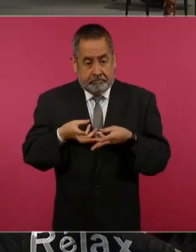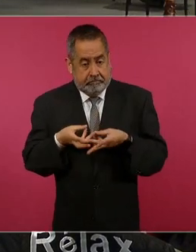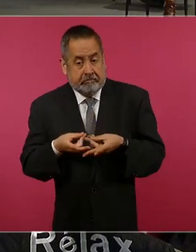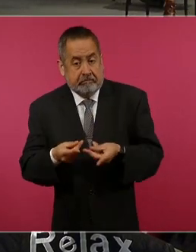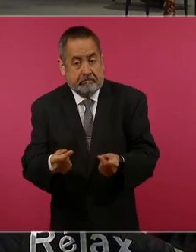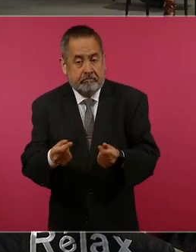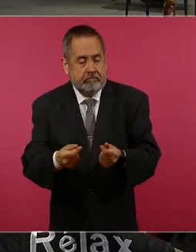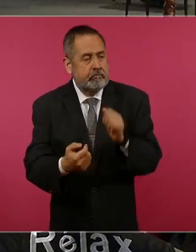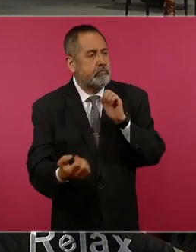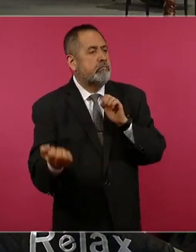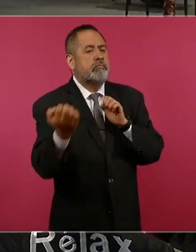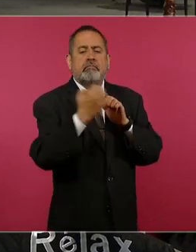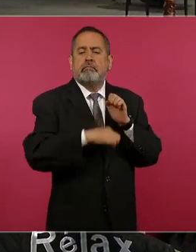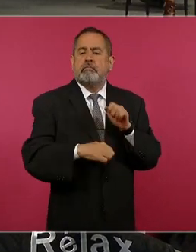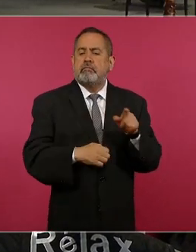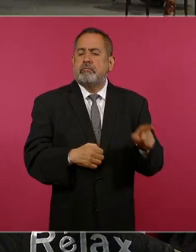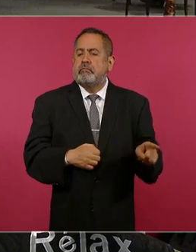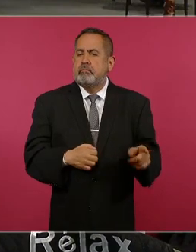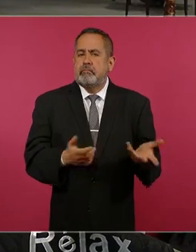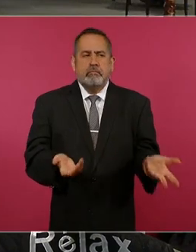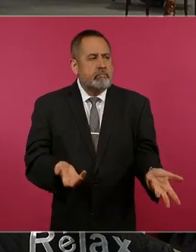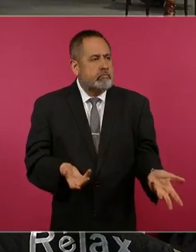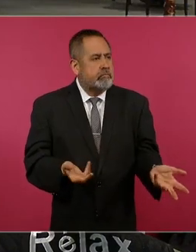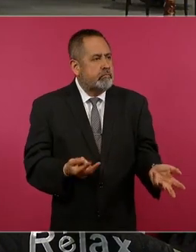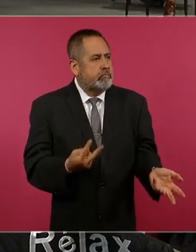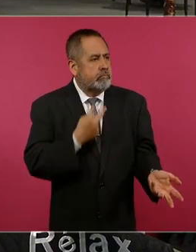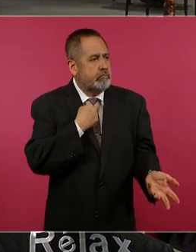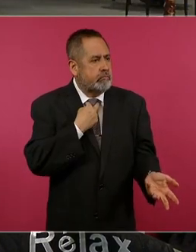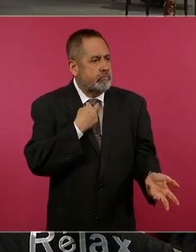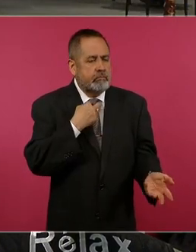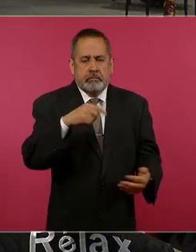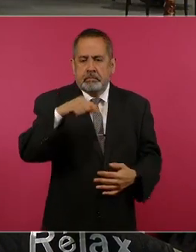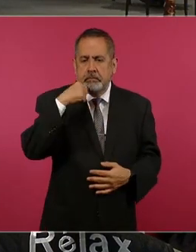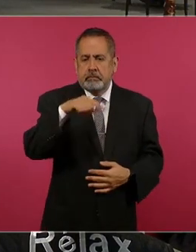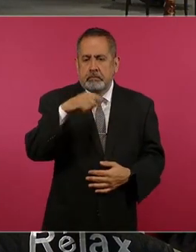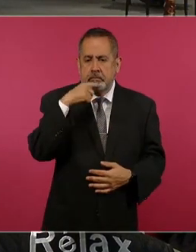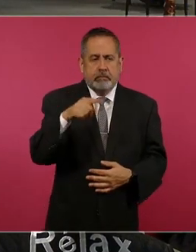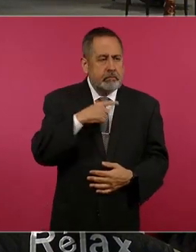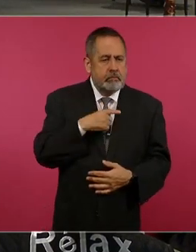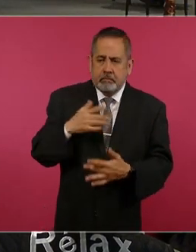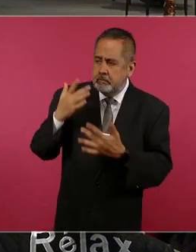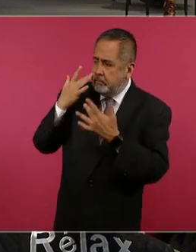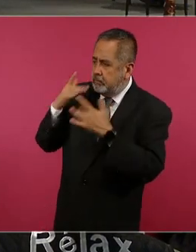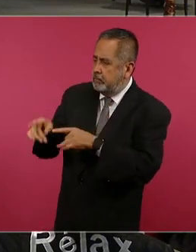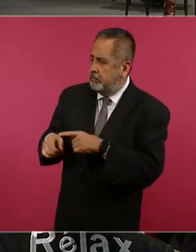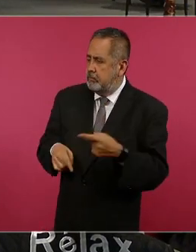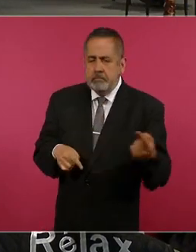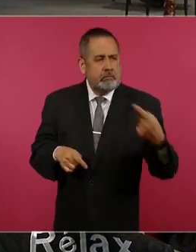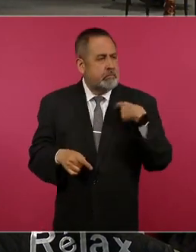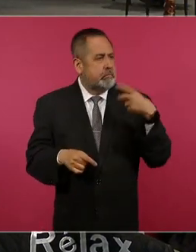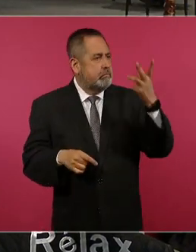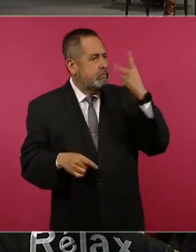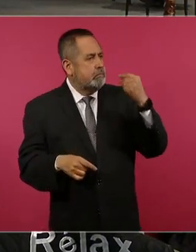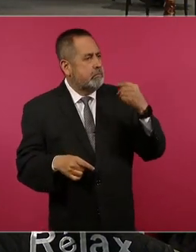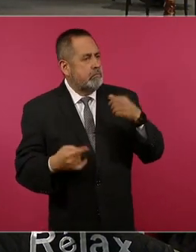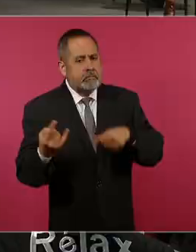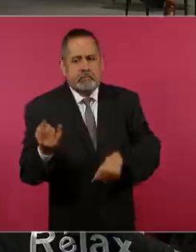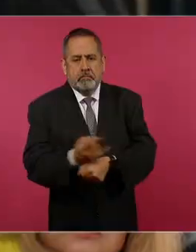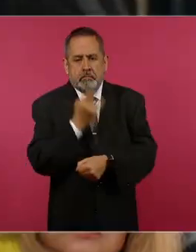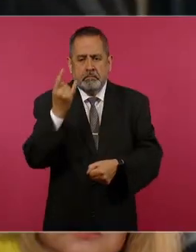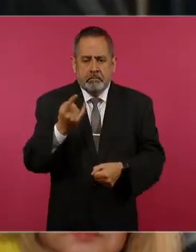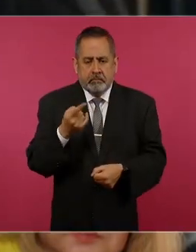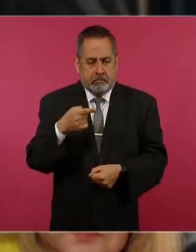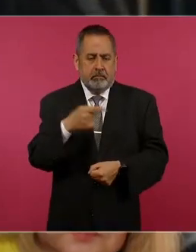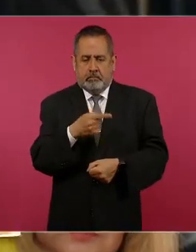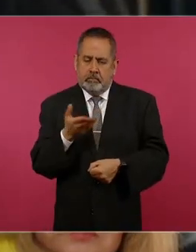y pues están en el limbo, están en el limbo y quisieran ellos pedir a través de esto, porque ellos